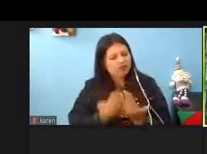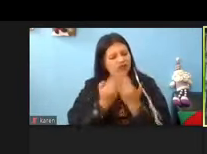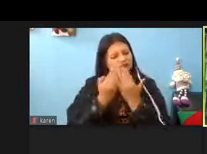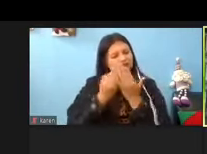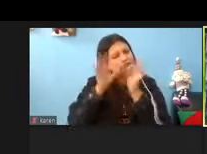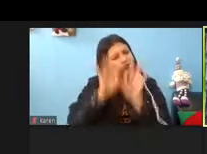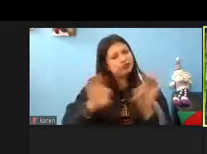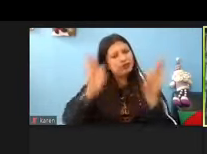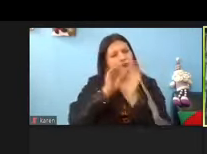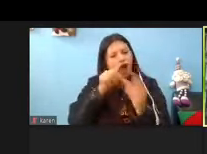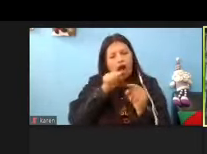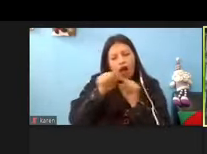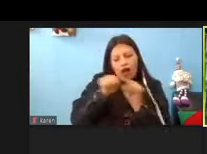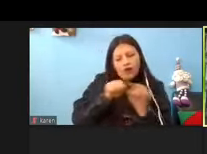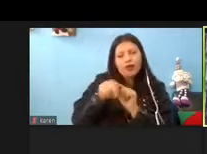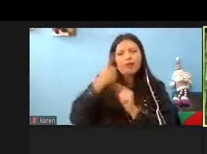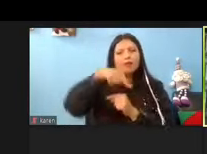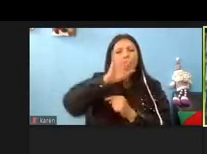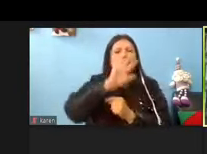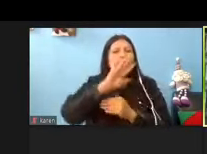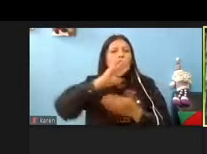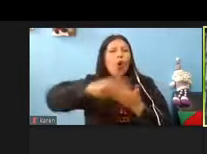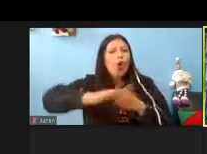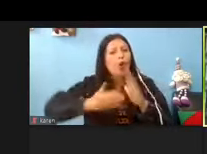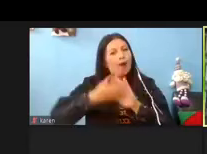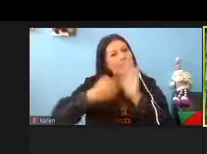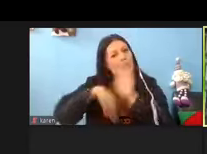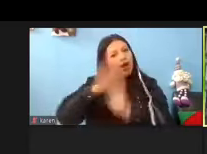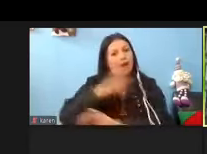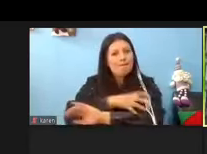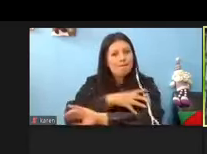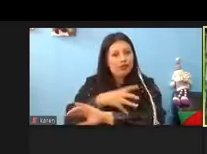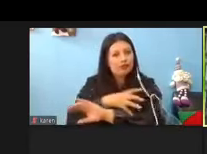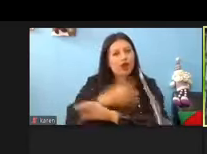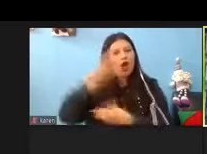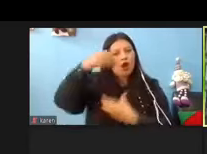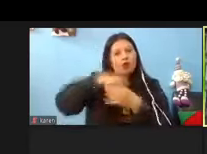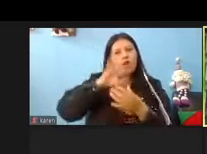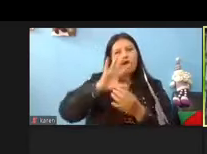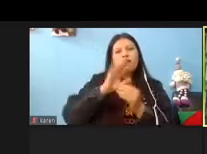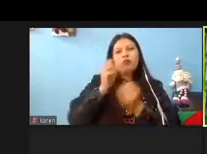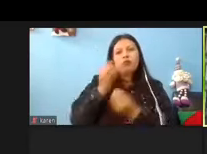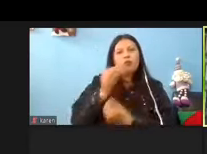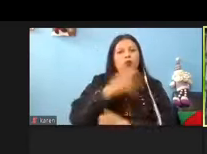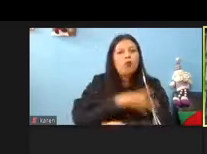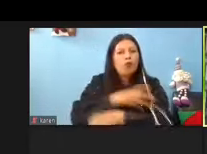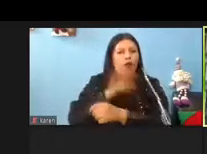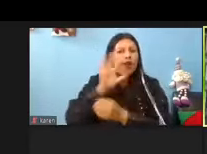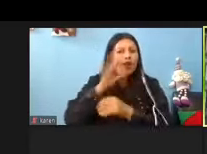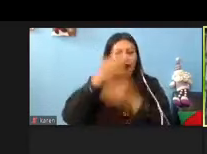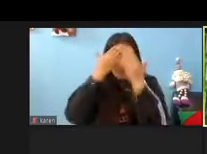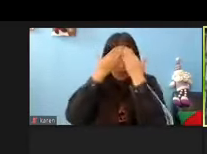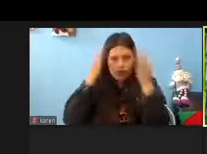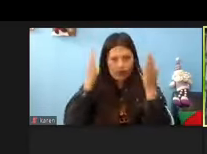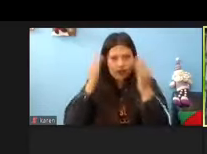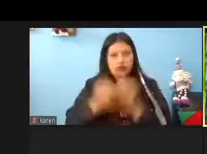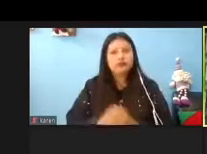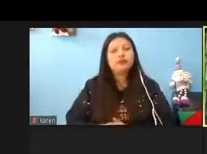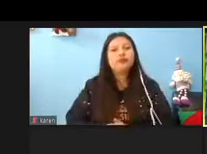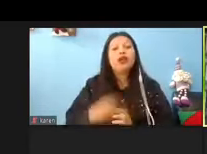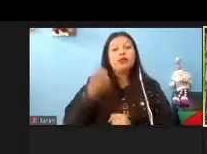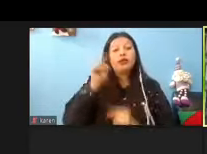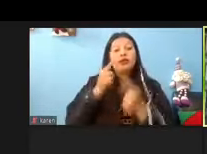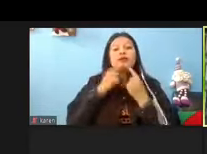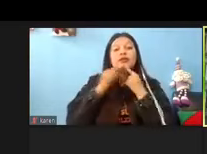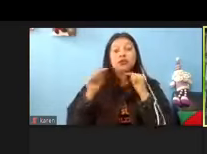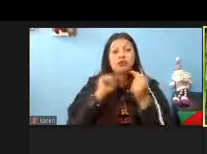situar precisamente a estas comunidades con un mayor poder en el juego democrático. Y en ese sentido, sobre todo en la discusión